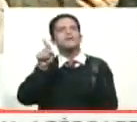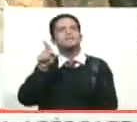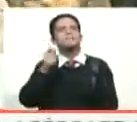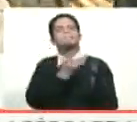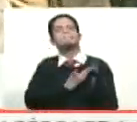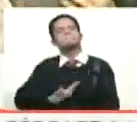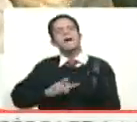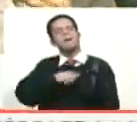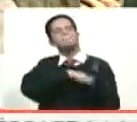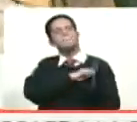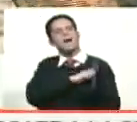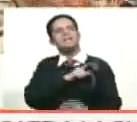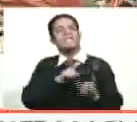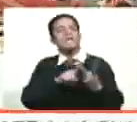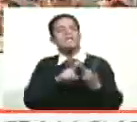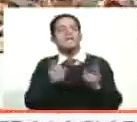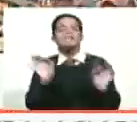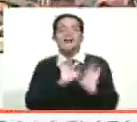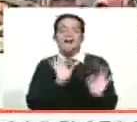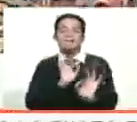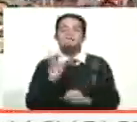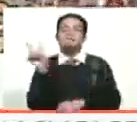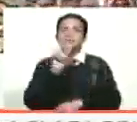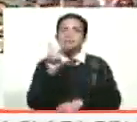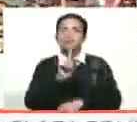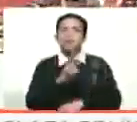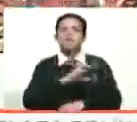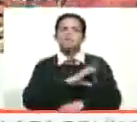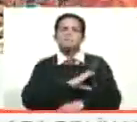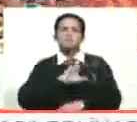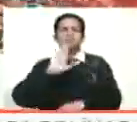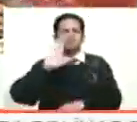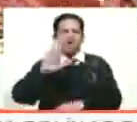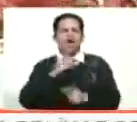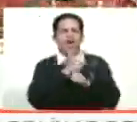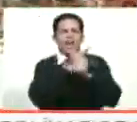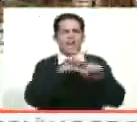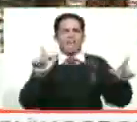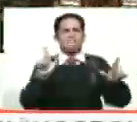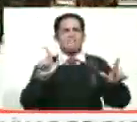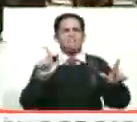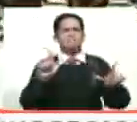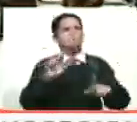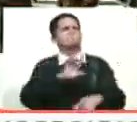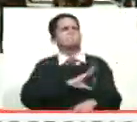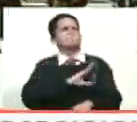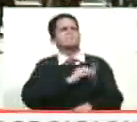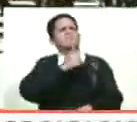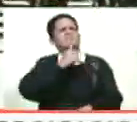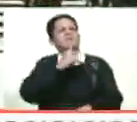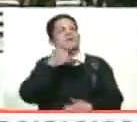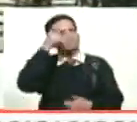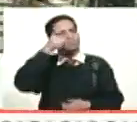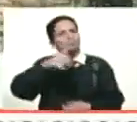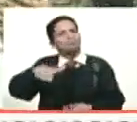en el mundo. Venezuela es un país soberano, libre, independiente y le pertenece a nuestro